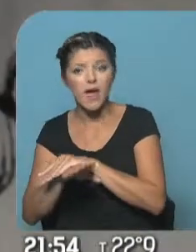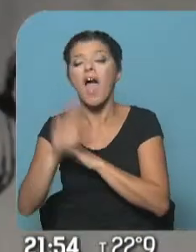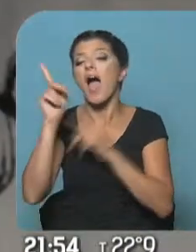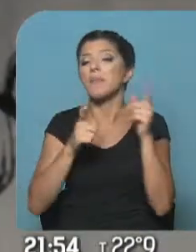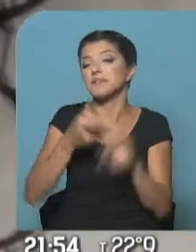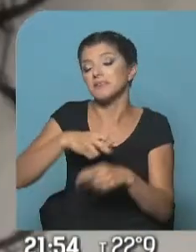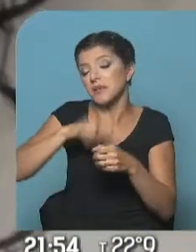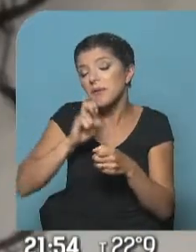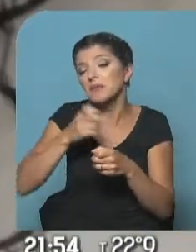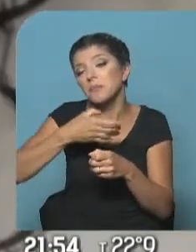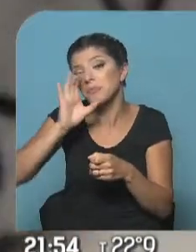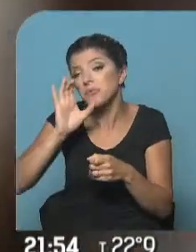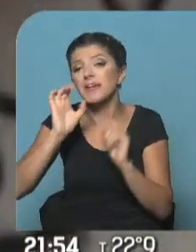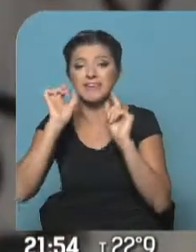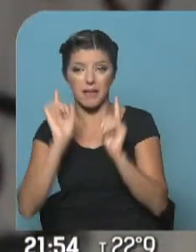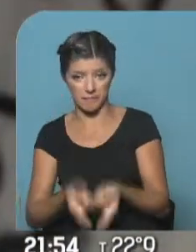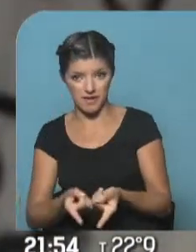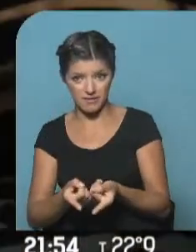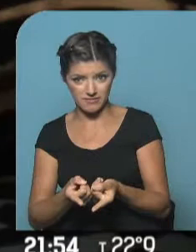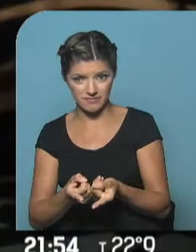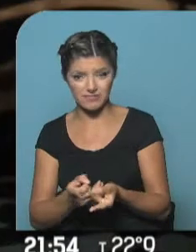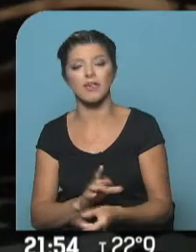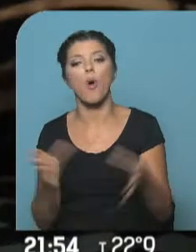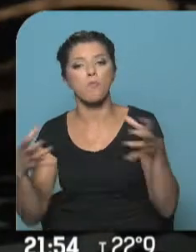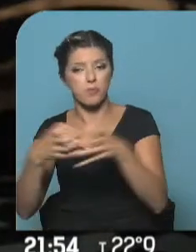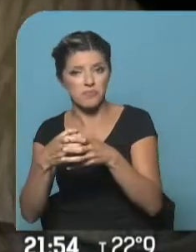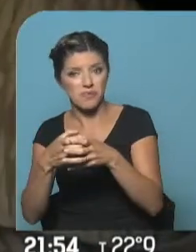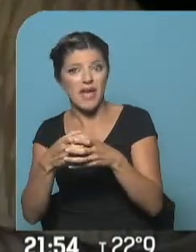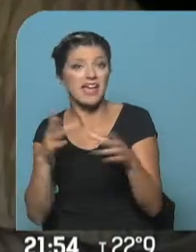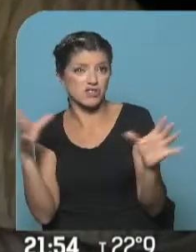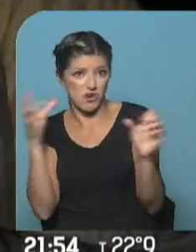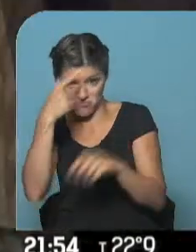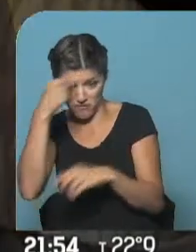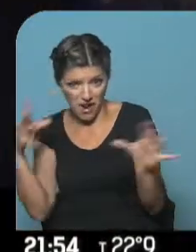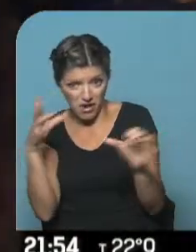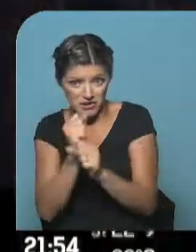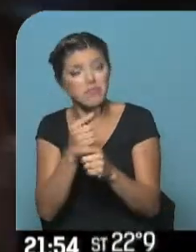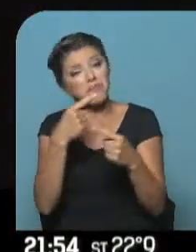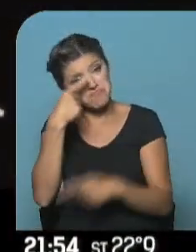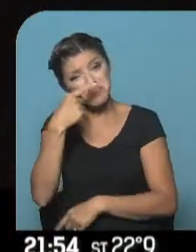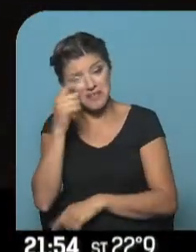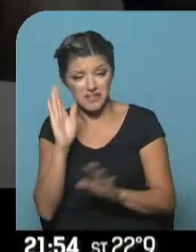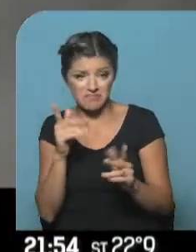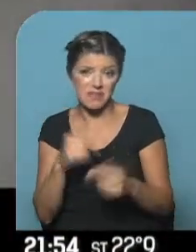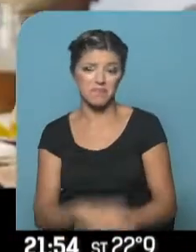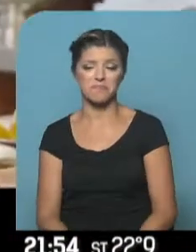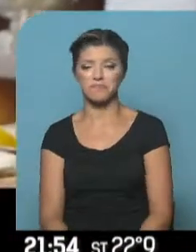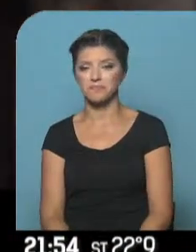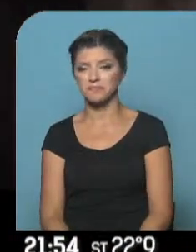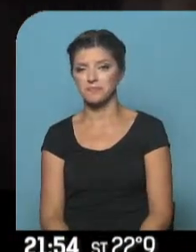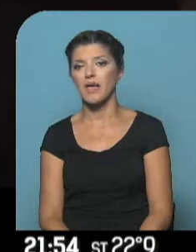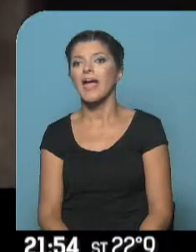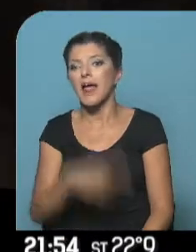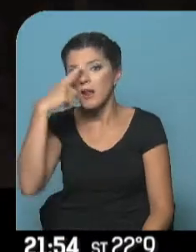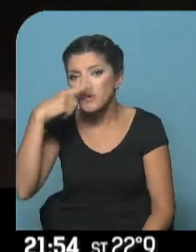Marvin y además, dije, se maneja un colectivo. Entretenida película Patterson. Y para el final, una de las